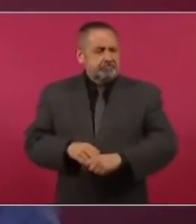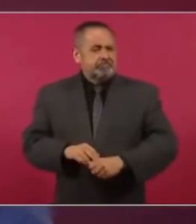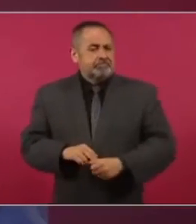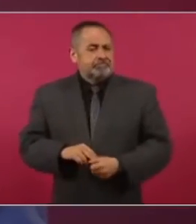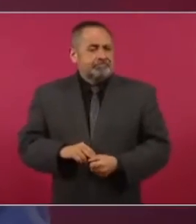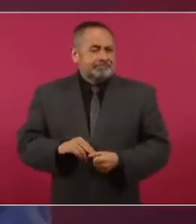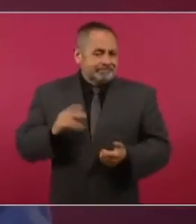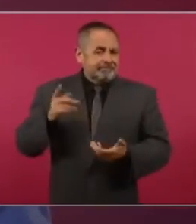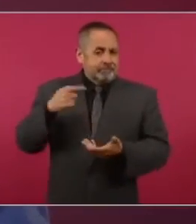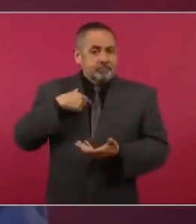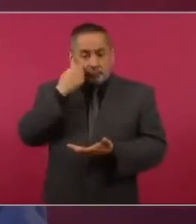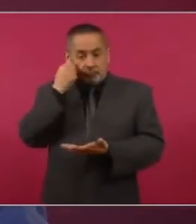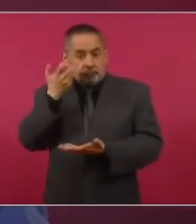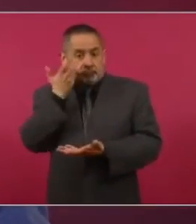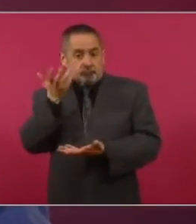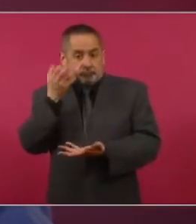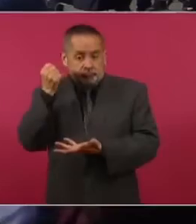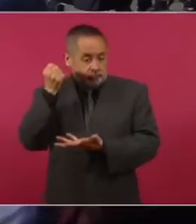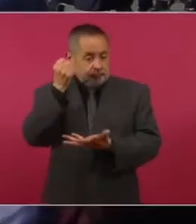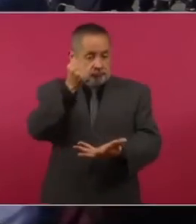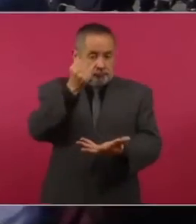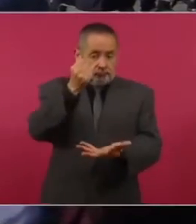se redujera el presupuesto